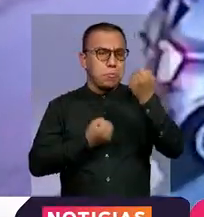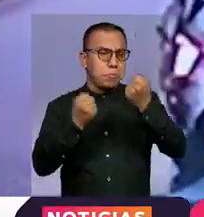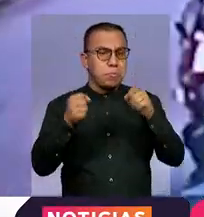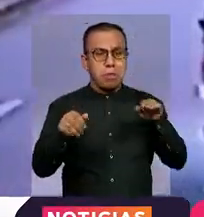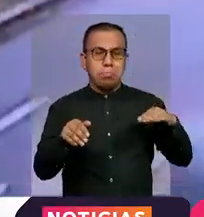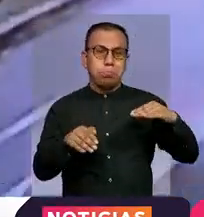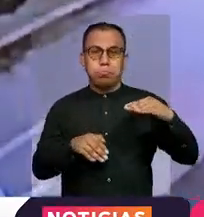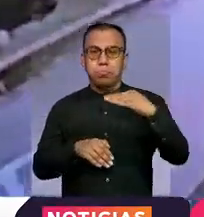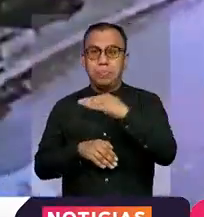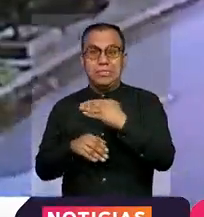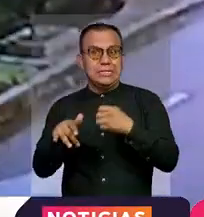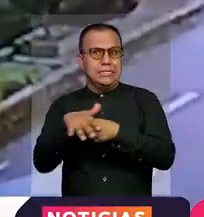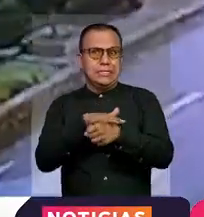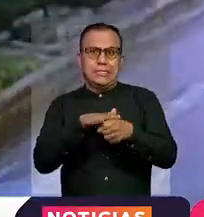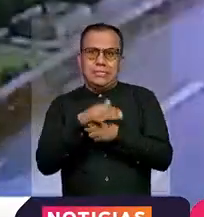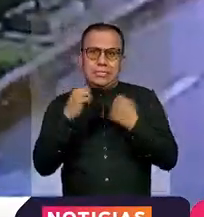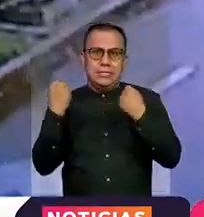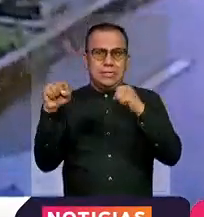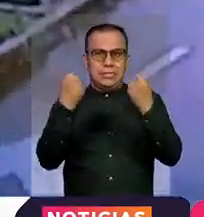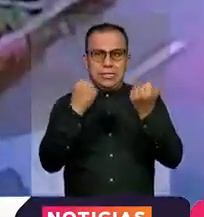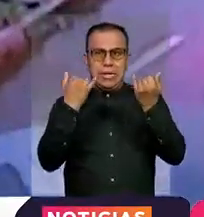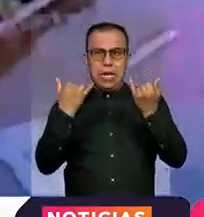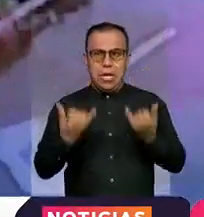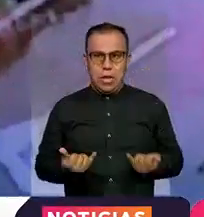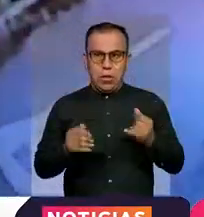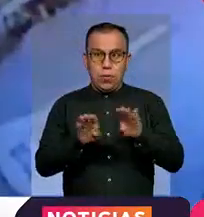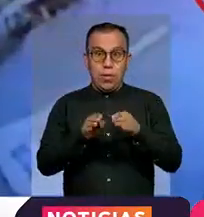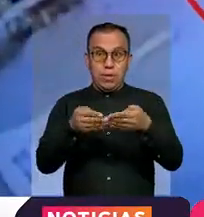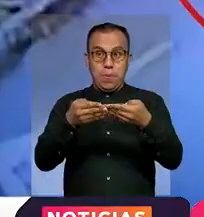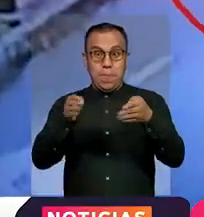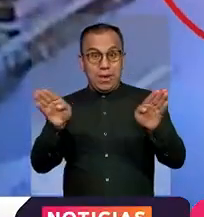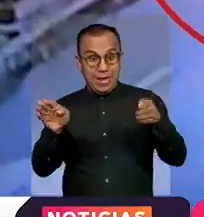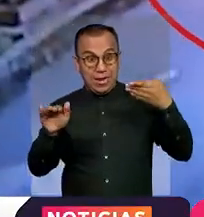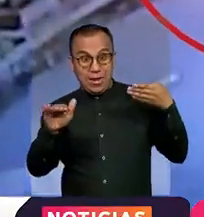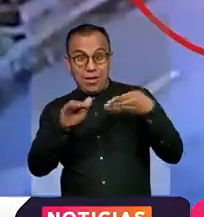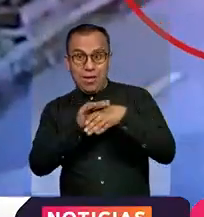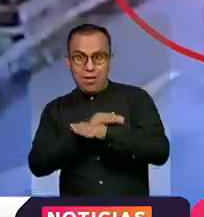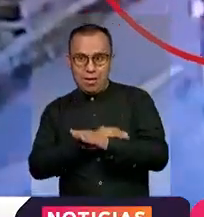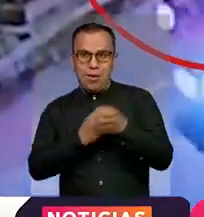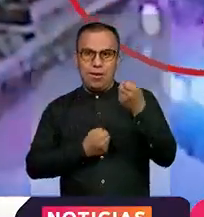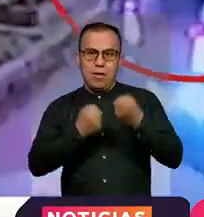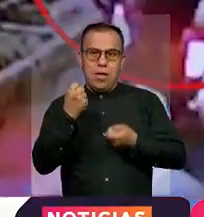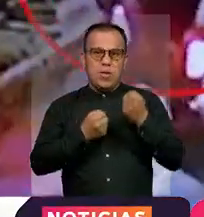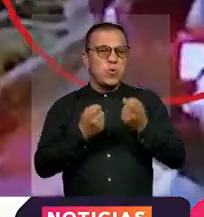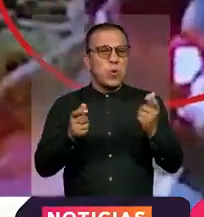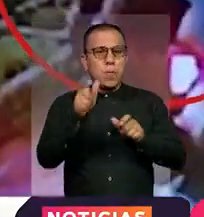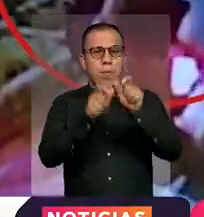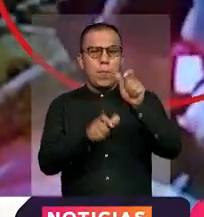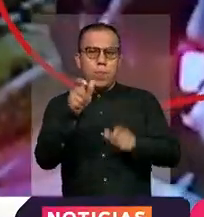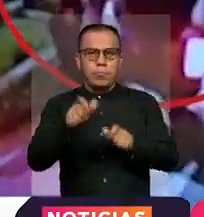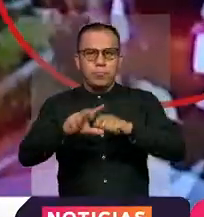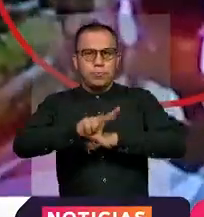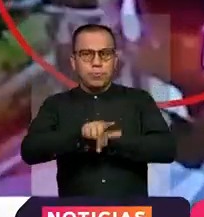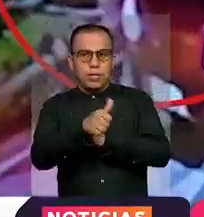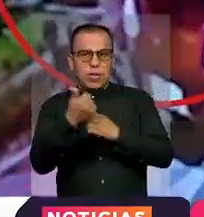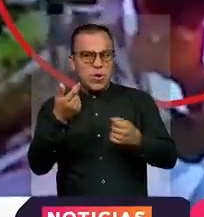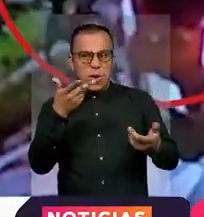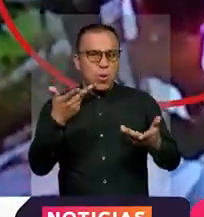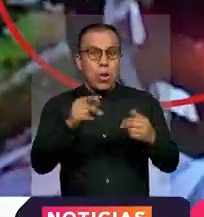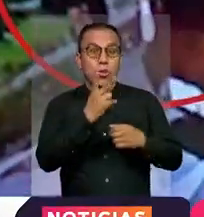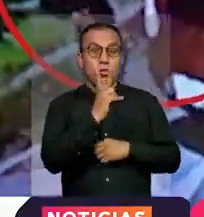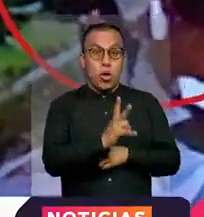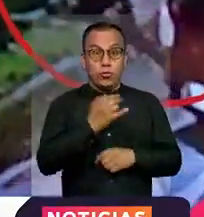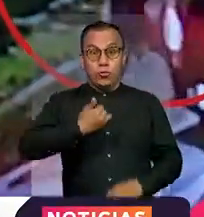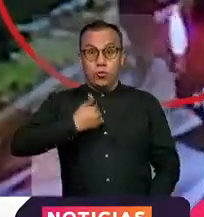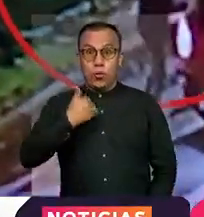su residencia vivió momentos de pánico. Mientras abrían el parqueadero de su casa para ingresar el vehículo, fueron abordados por delincuentes que a la fuerza bajaron a dos